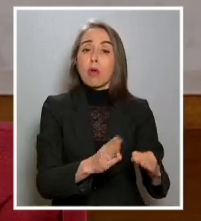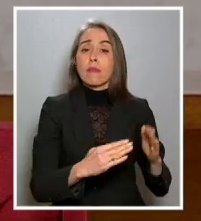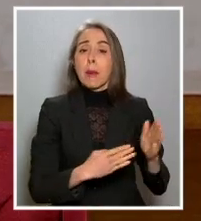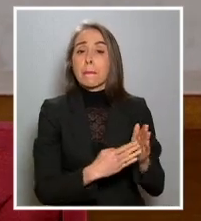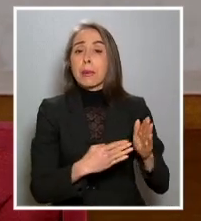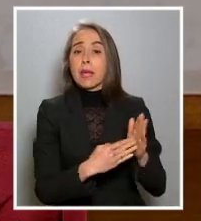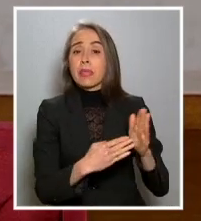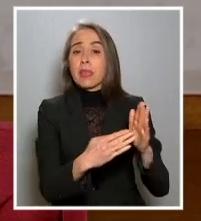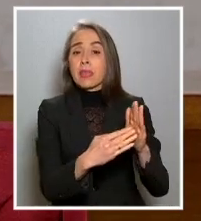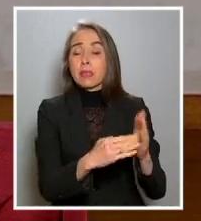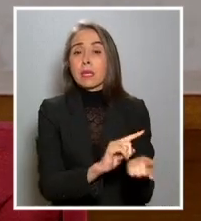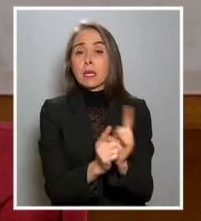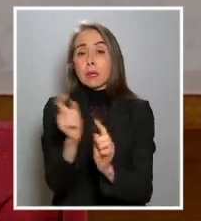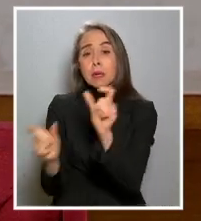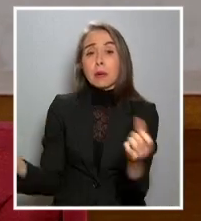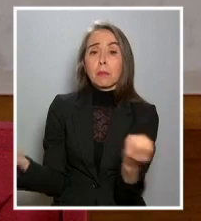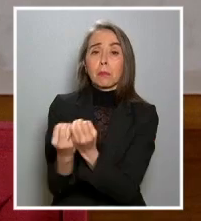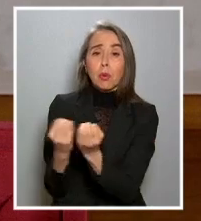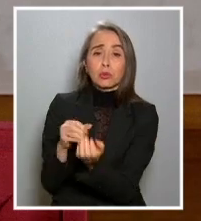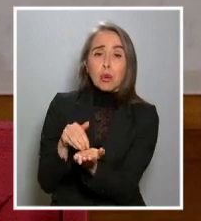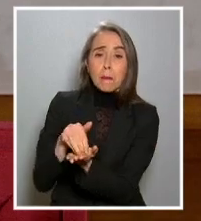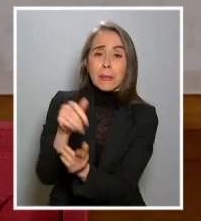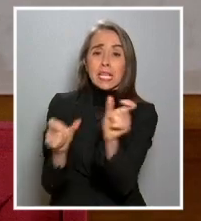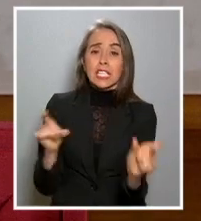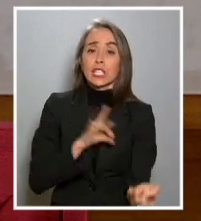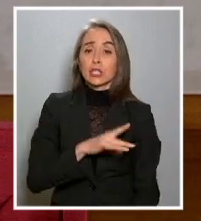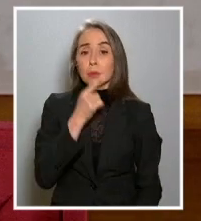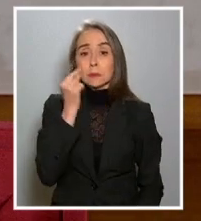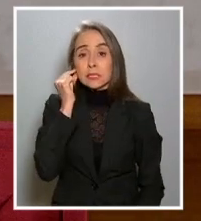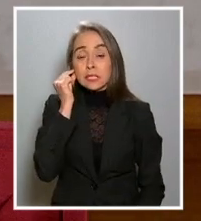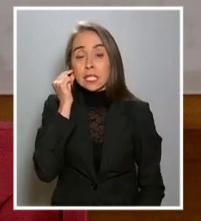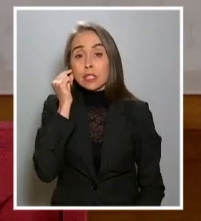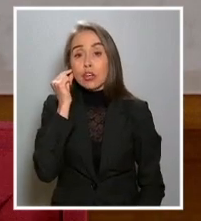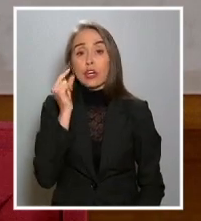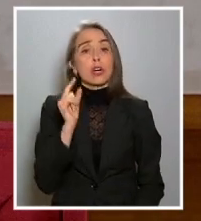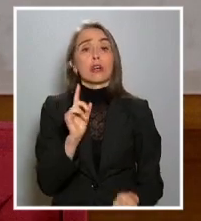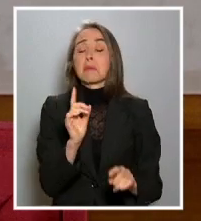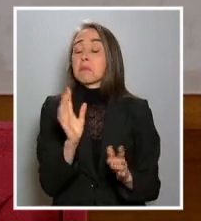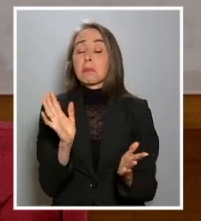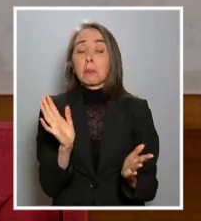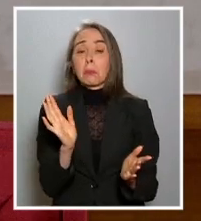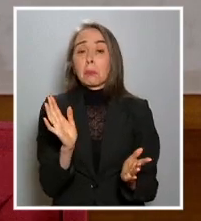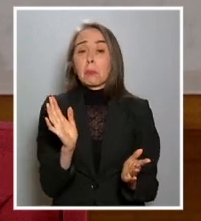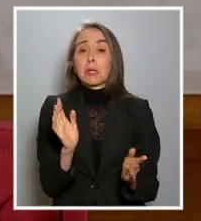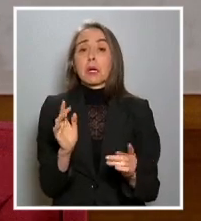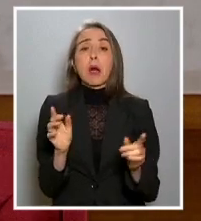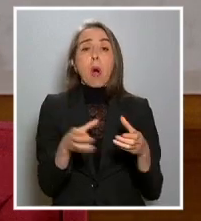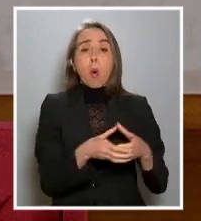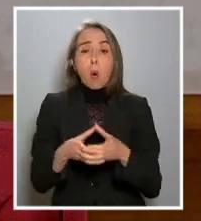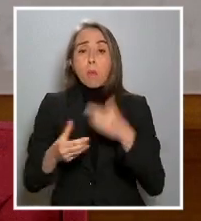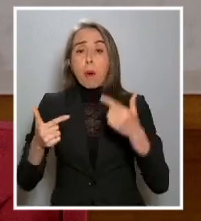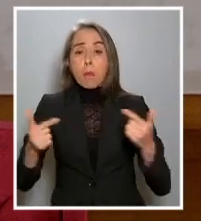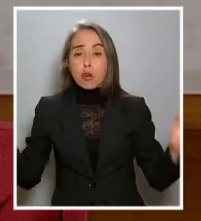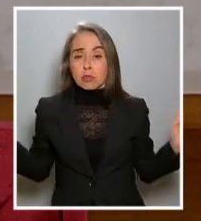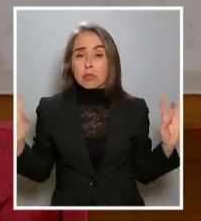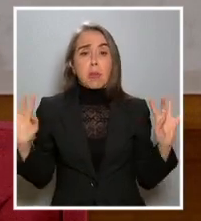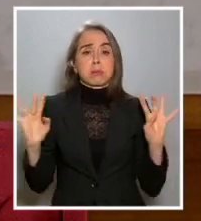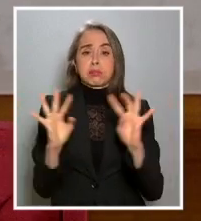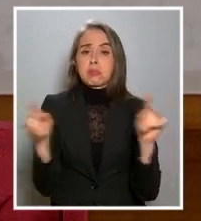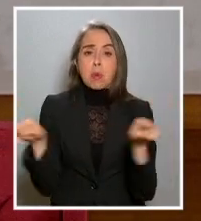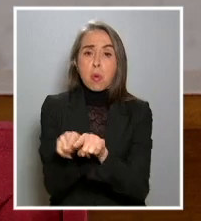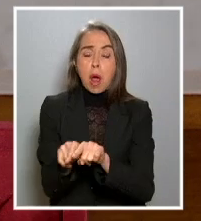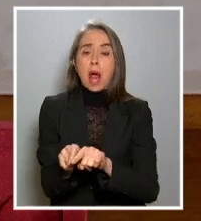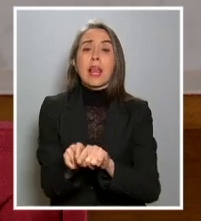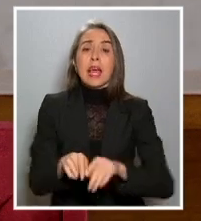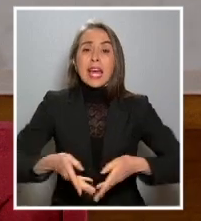pendientes, condujeron a cientos de miles de chilenos y chilenas, sin distinción de color político, a copar